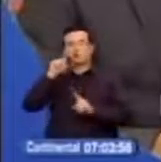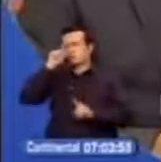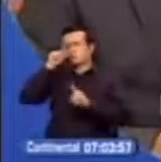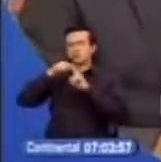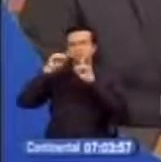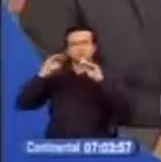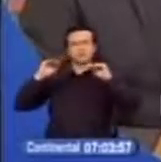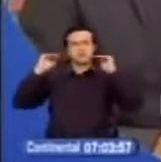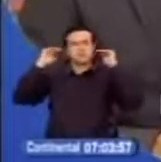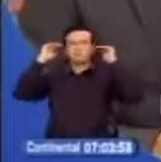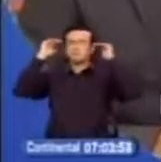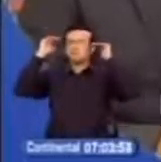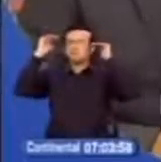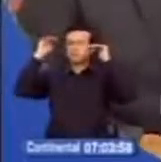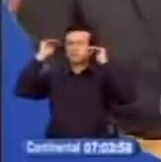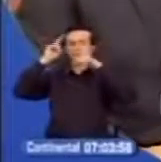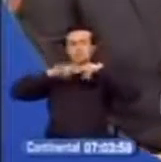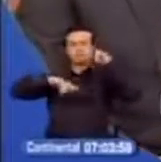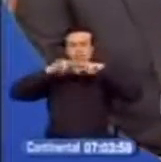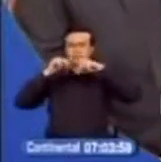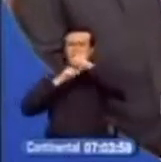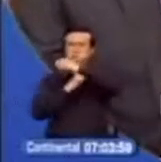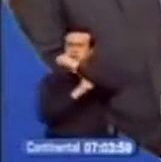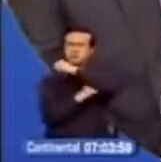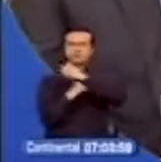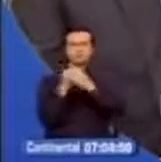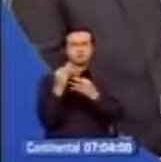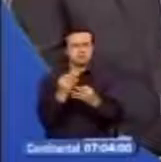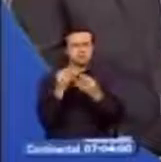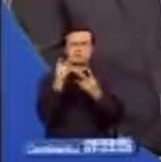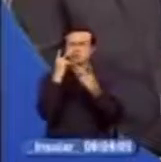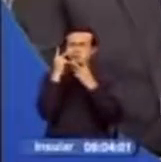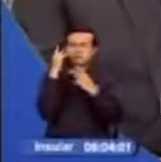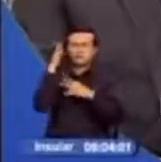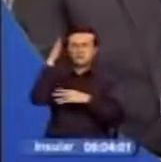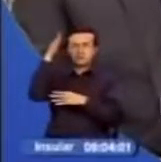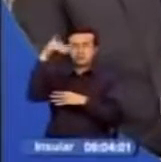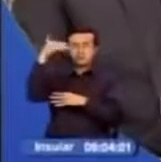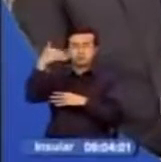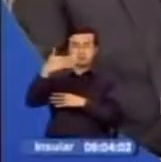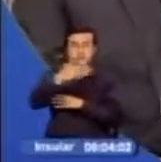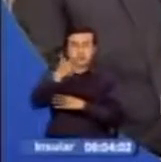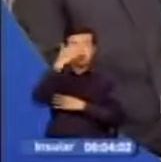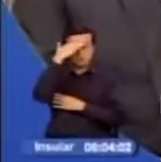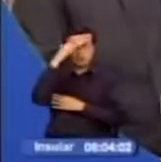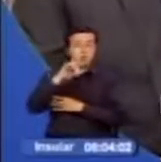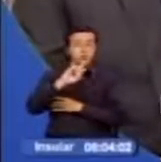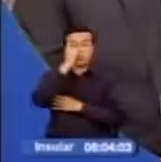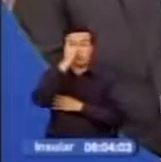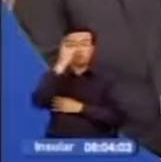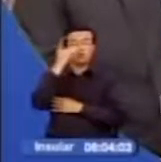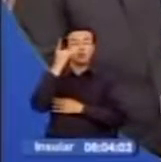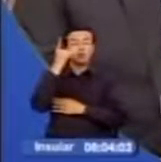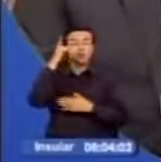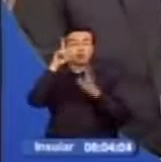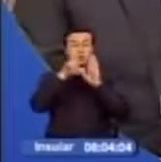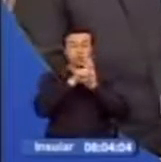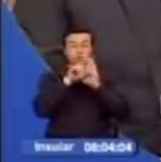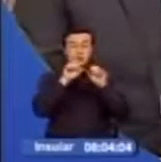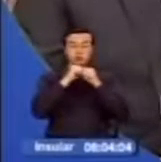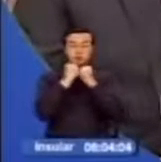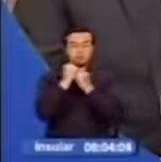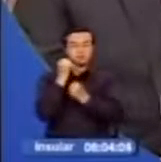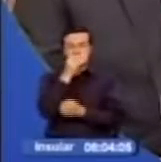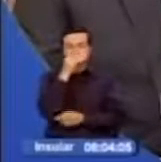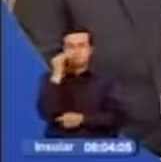niveles superiores de estructuración y de visión de futuro, porque usted sabe que la única política social que tiene